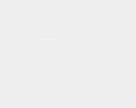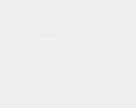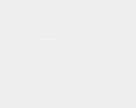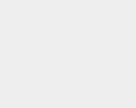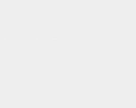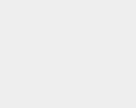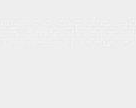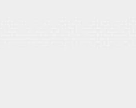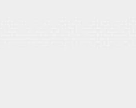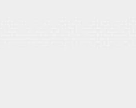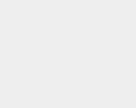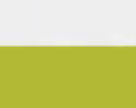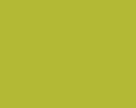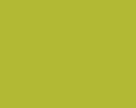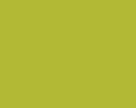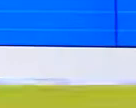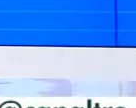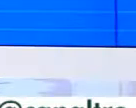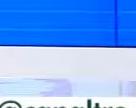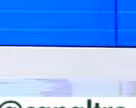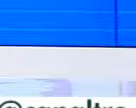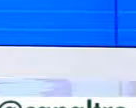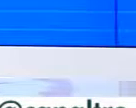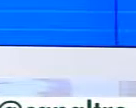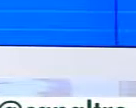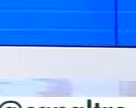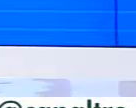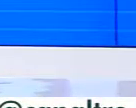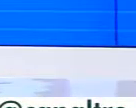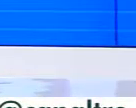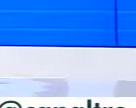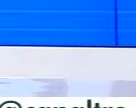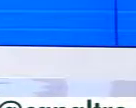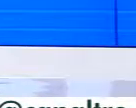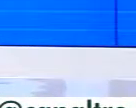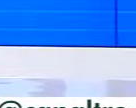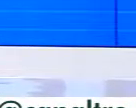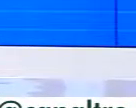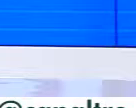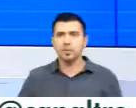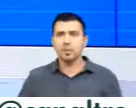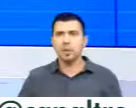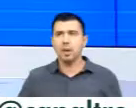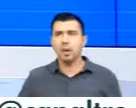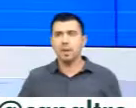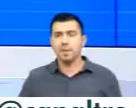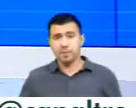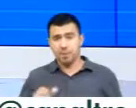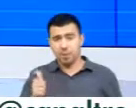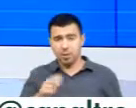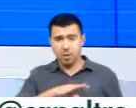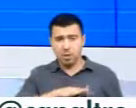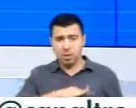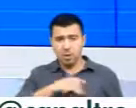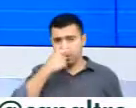ganando puntocom de otra parte alcaldes de los municipios de san vicente de chucurí y betulia pidieron